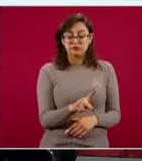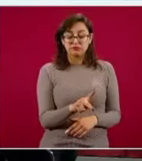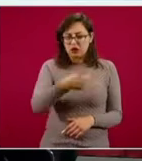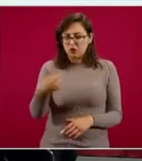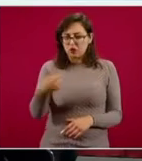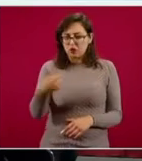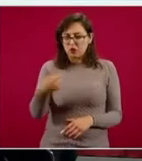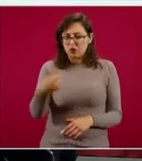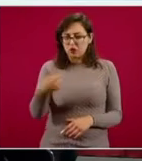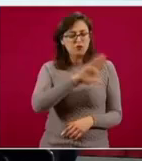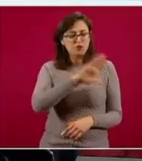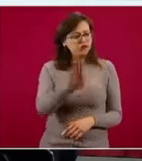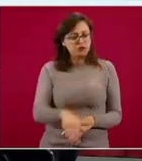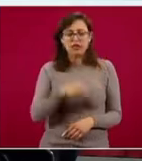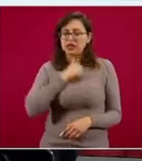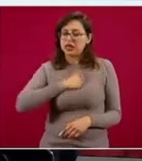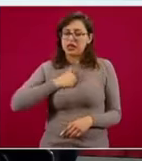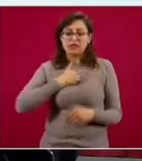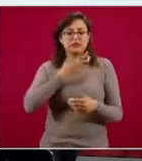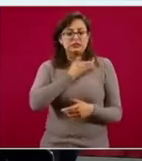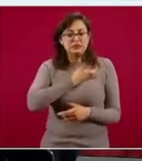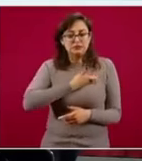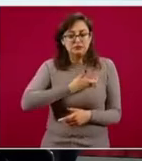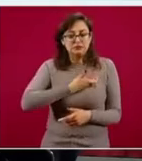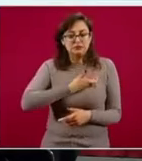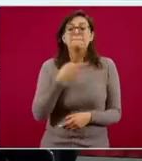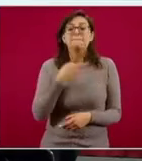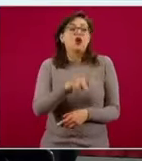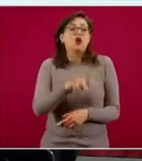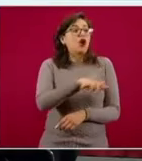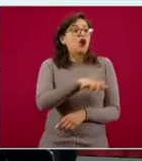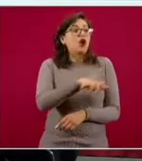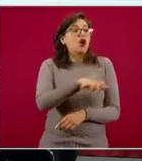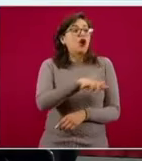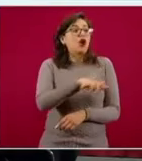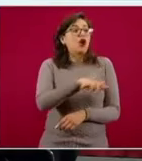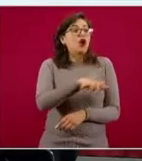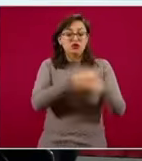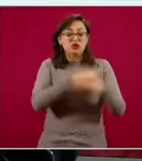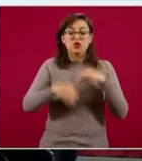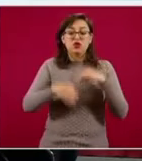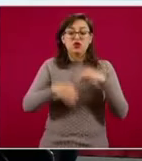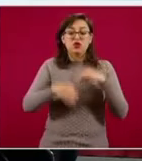drama, pero en términos de riesgo, en términos de probabilidad,